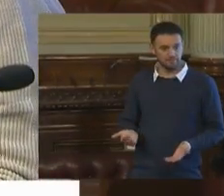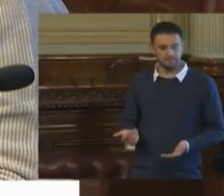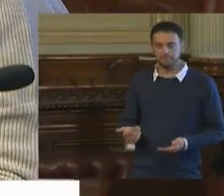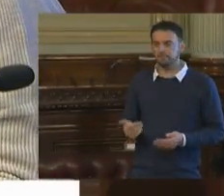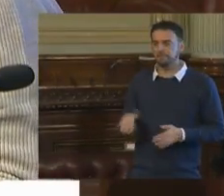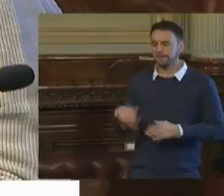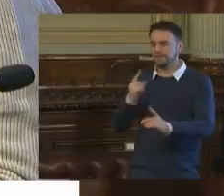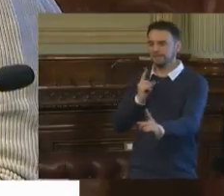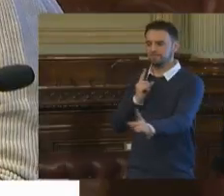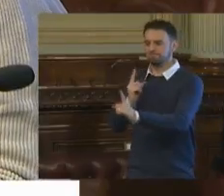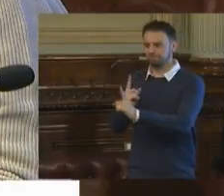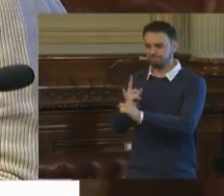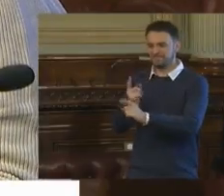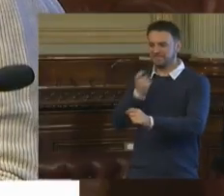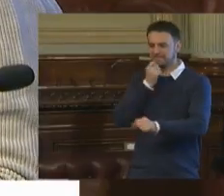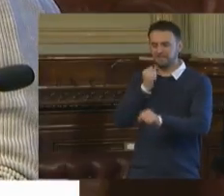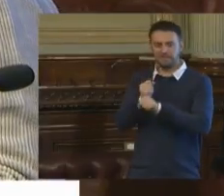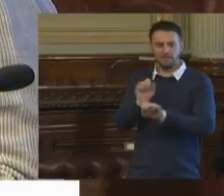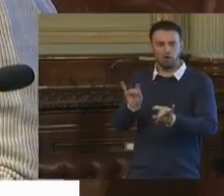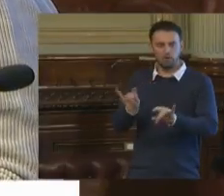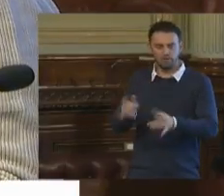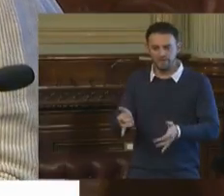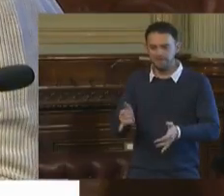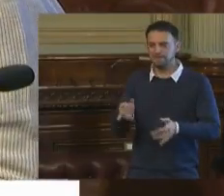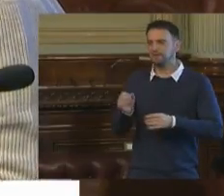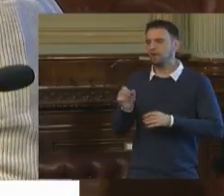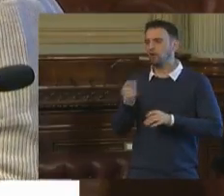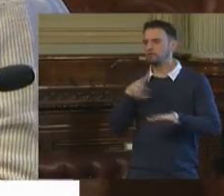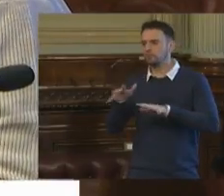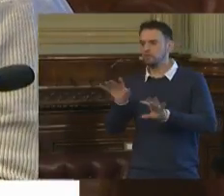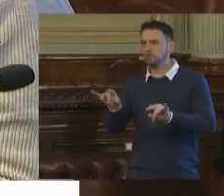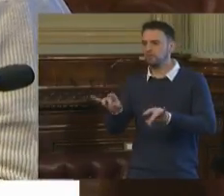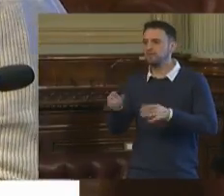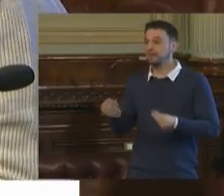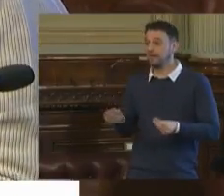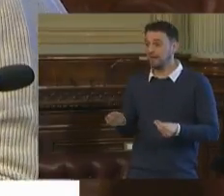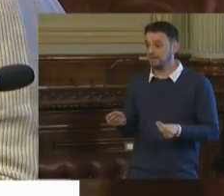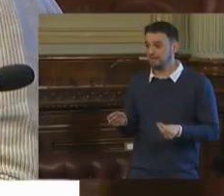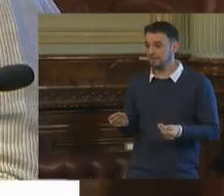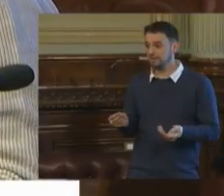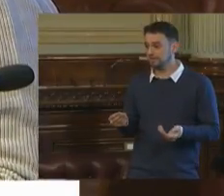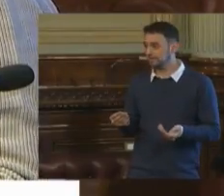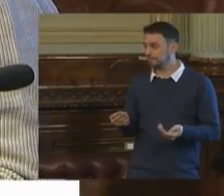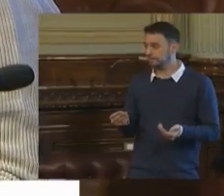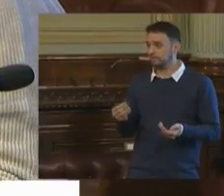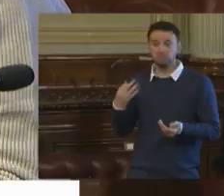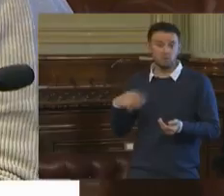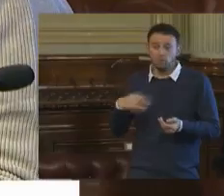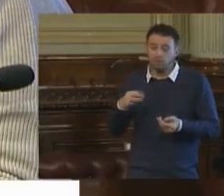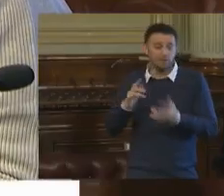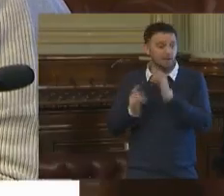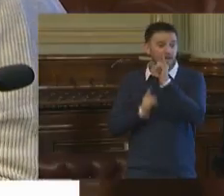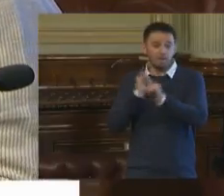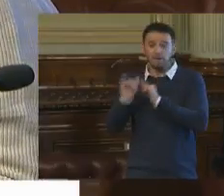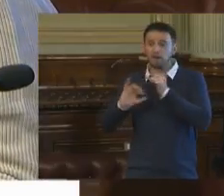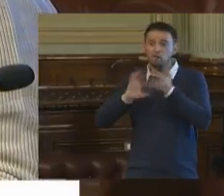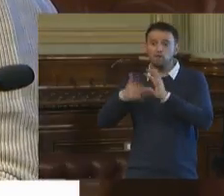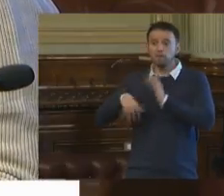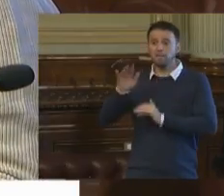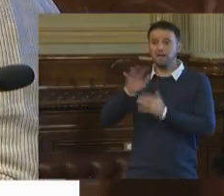a un trabajo complejo oa una secuencia de acción compleja lo puede dividir en unidades más sencillas